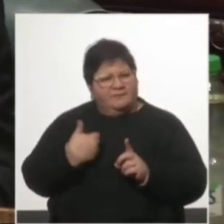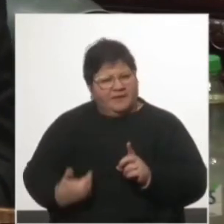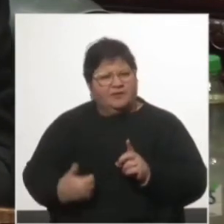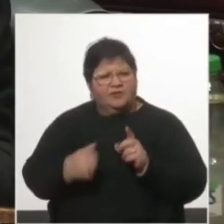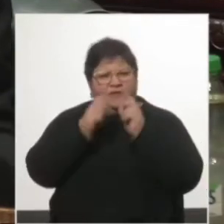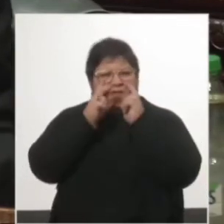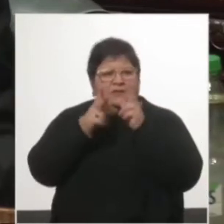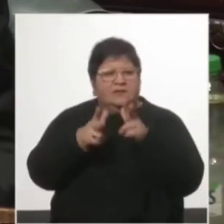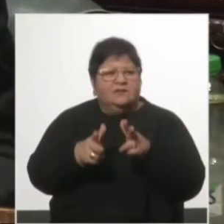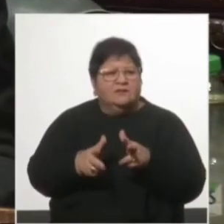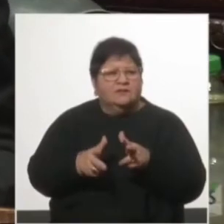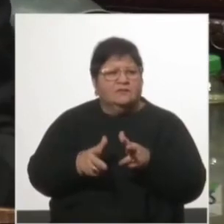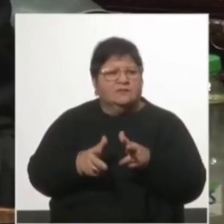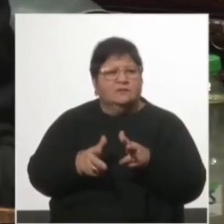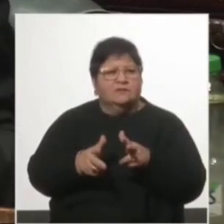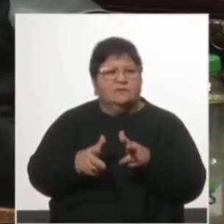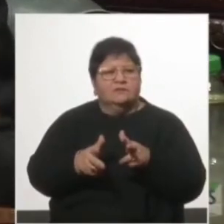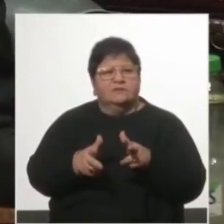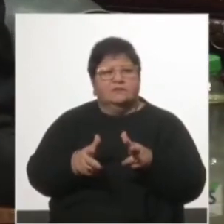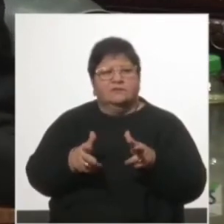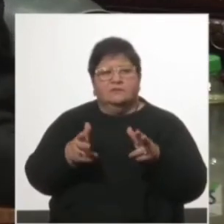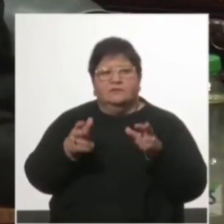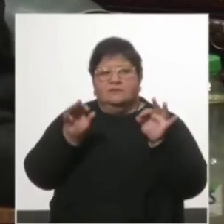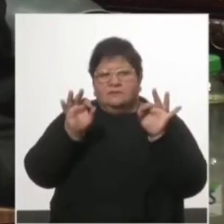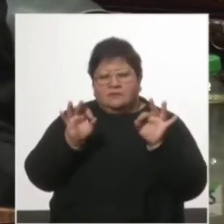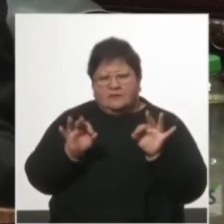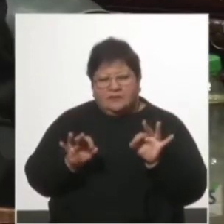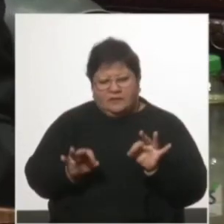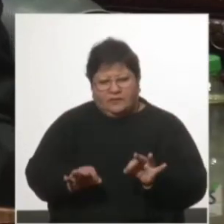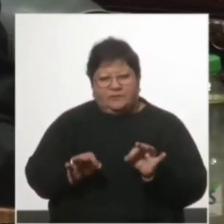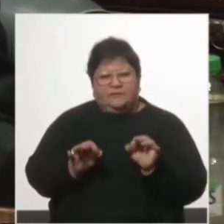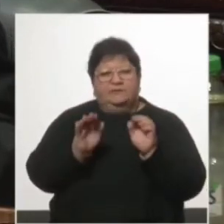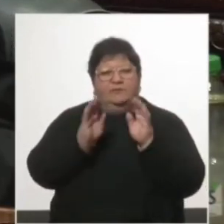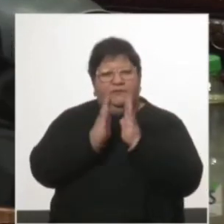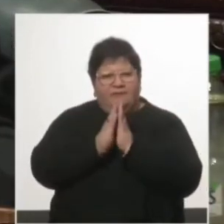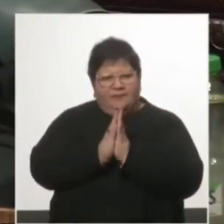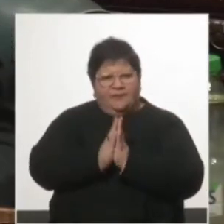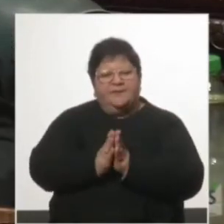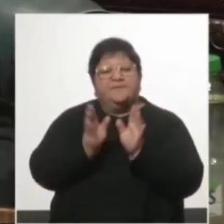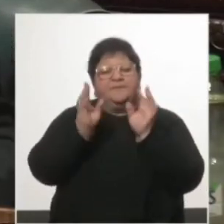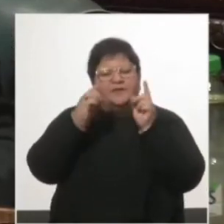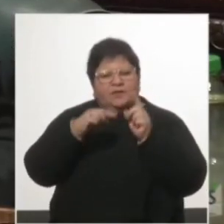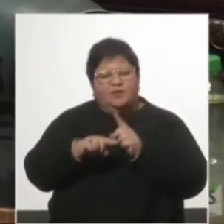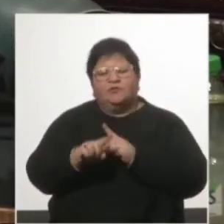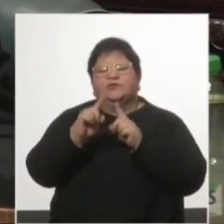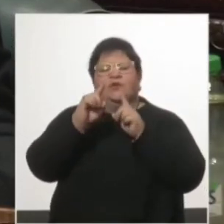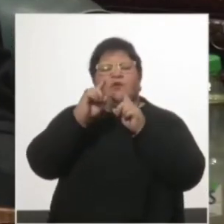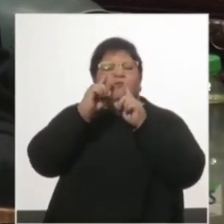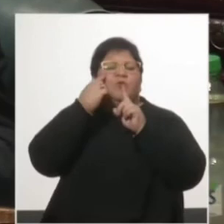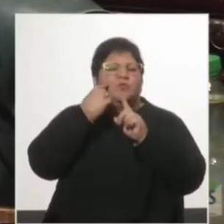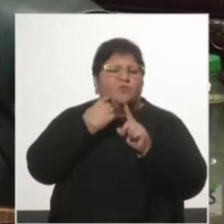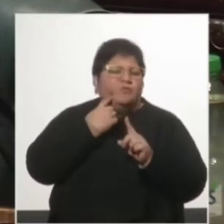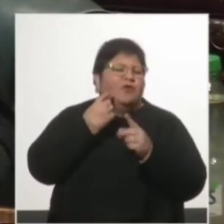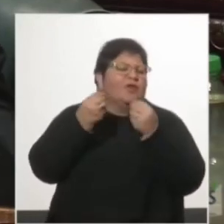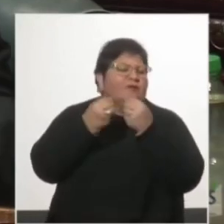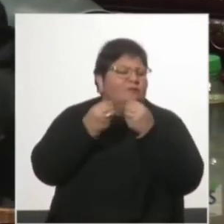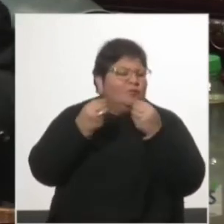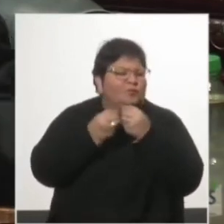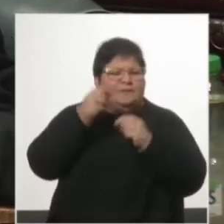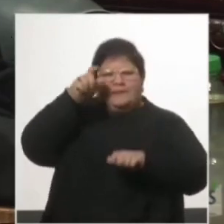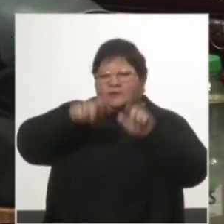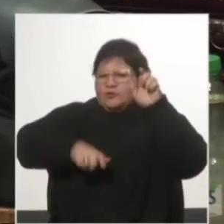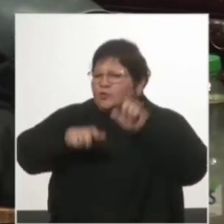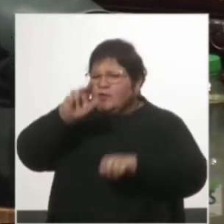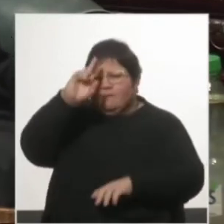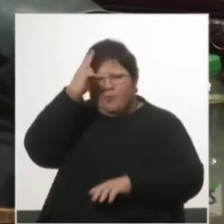que entre los resultados también estuvo un número demasiado elevado de compatriotas fallecidos. Estoy seguro